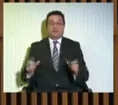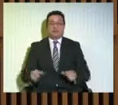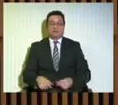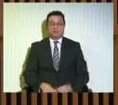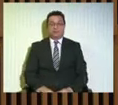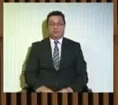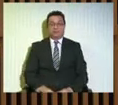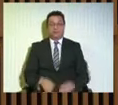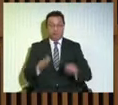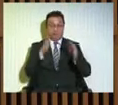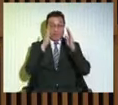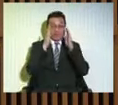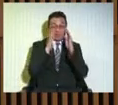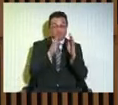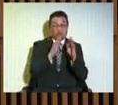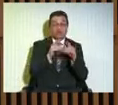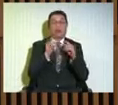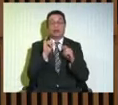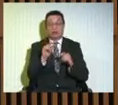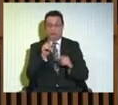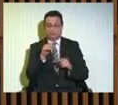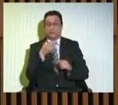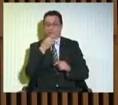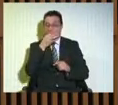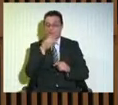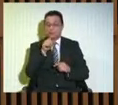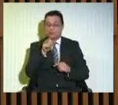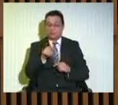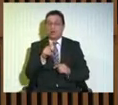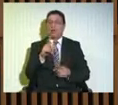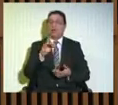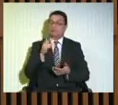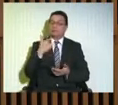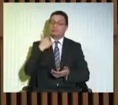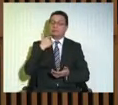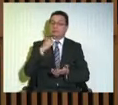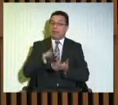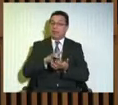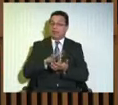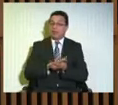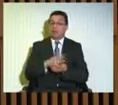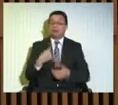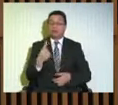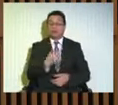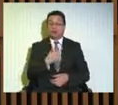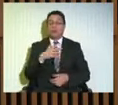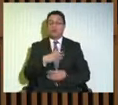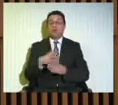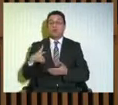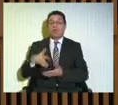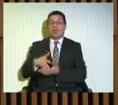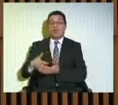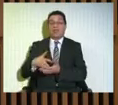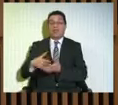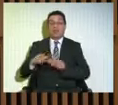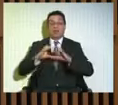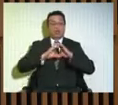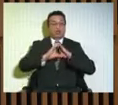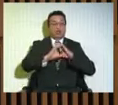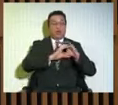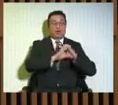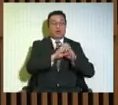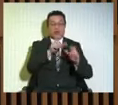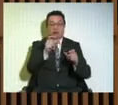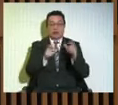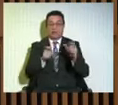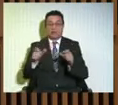La atención, y ahí hay que decir que es algo que estábamos en deuda. Nosotros teníamos muy débiles canales de comunicación con las personas.